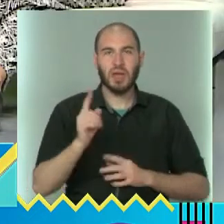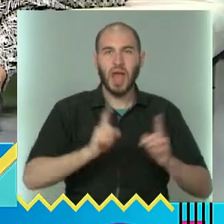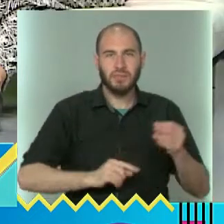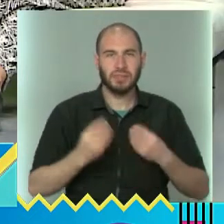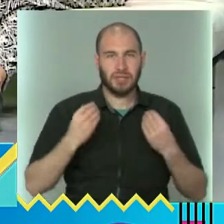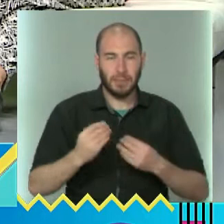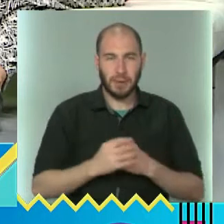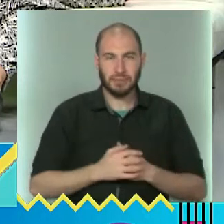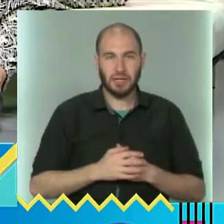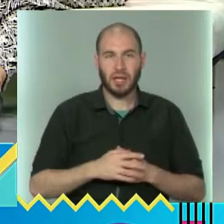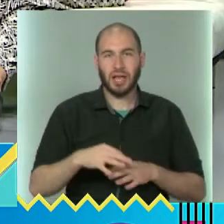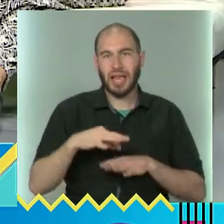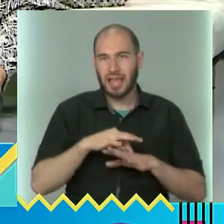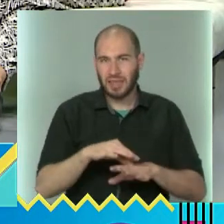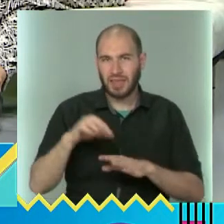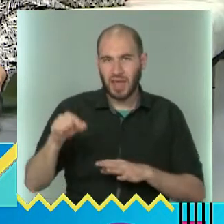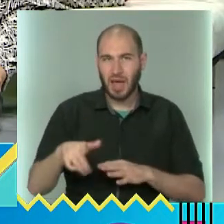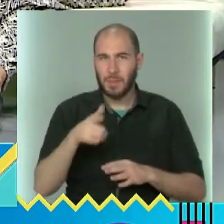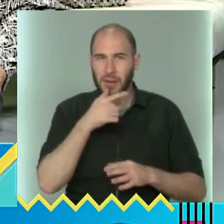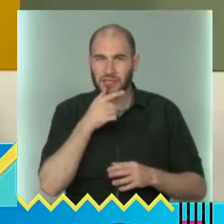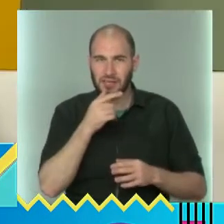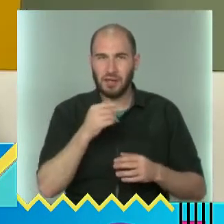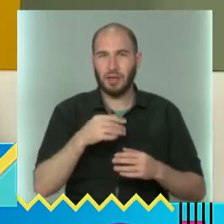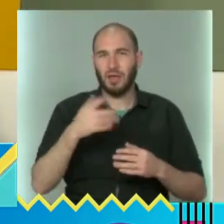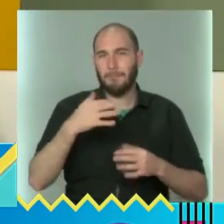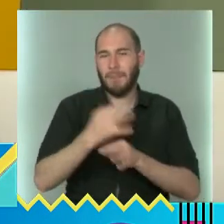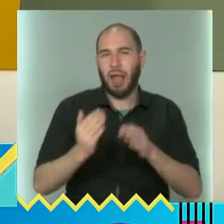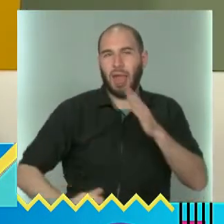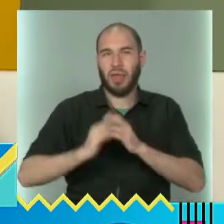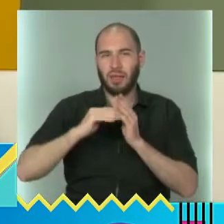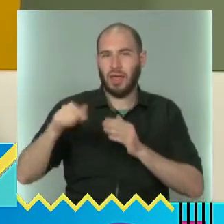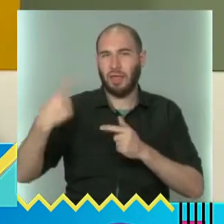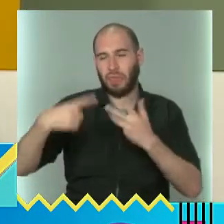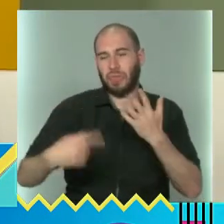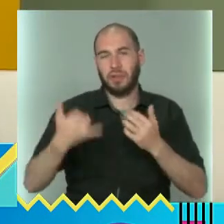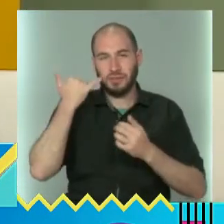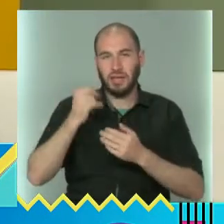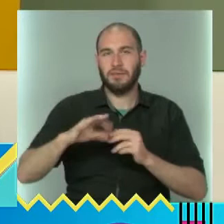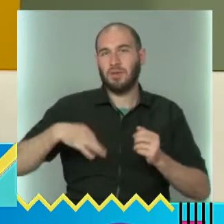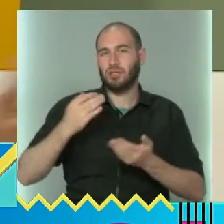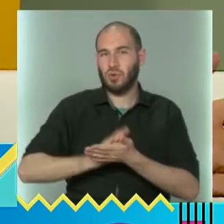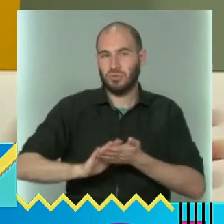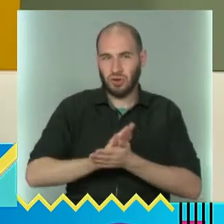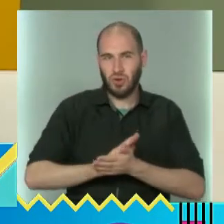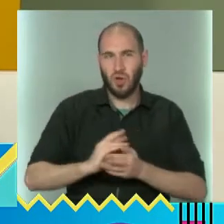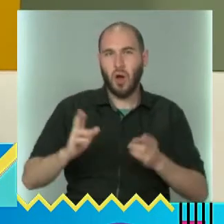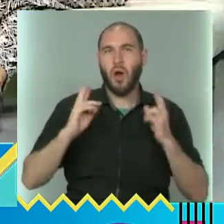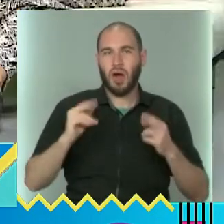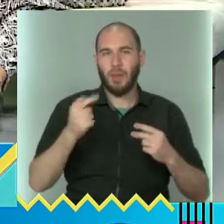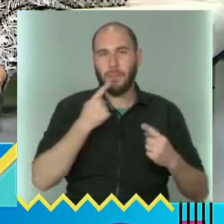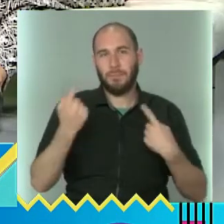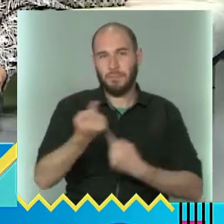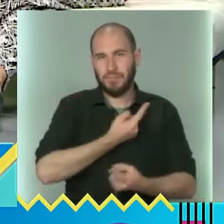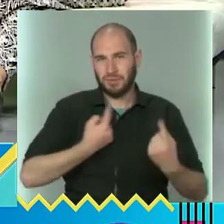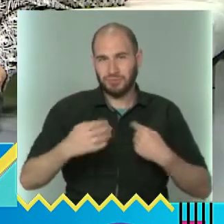veces es que se pone al coach en un lugar como de gurú, ¿no? Sí. Entonces, si bueno, él ya hizo todo, tiene la vida solucionada, ojalá, si no, preguntando a los tres a ver si